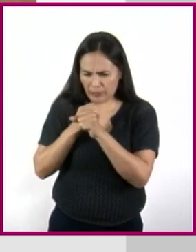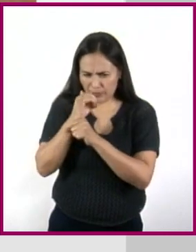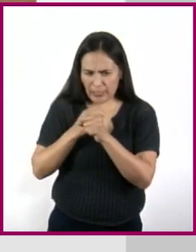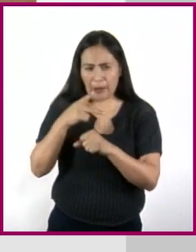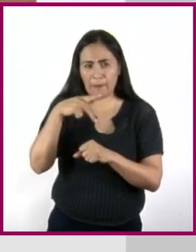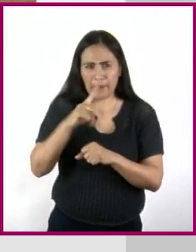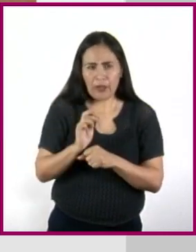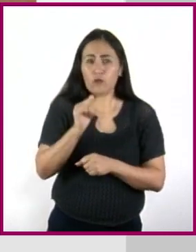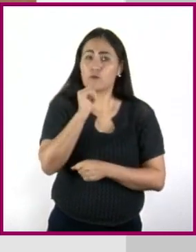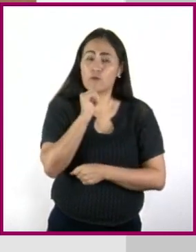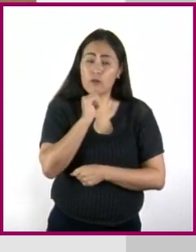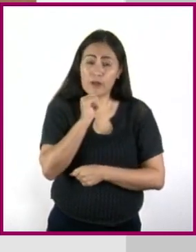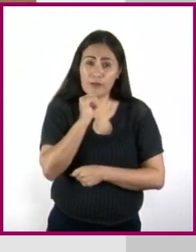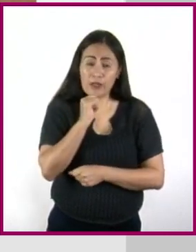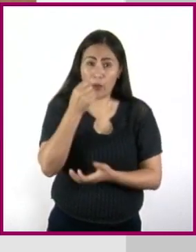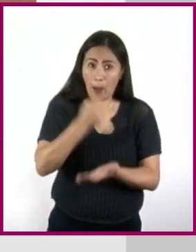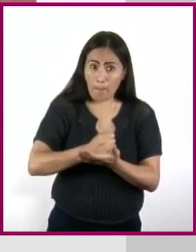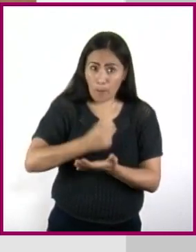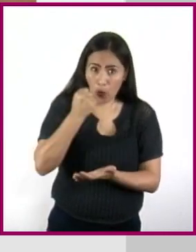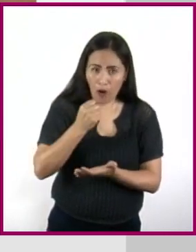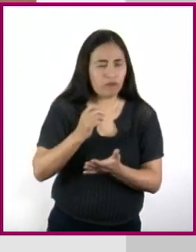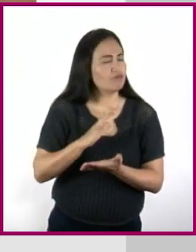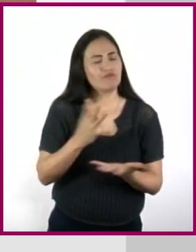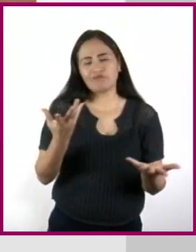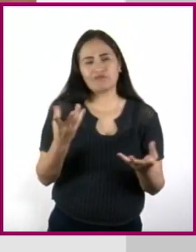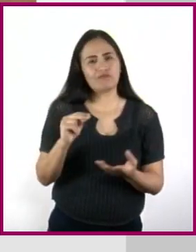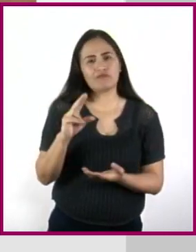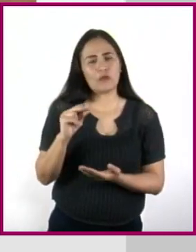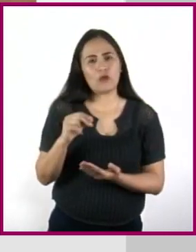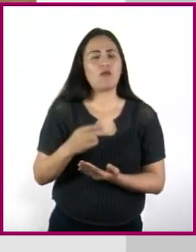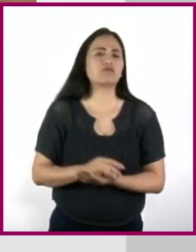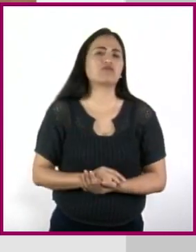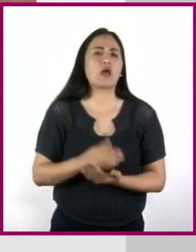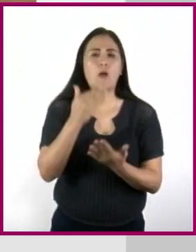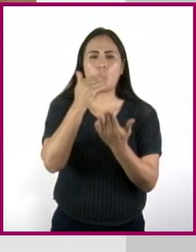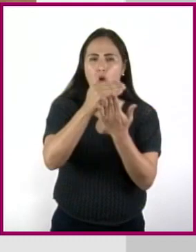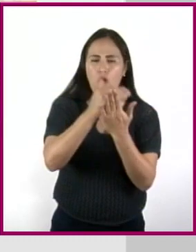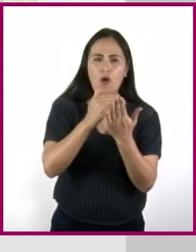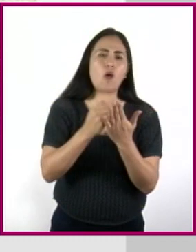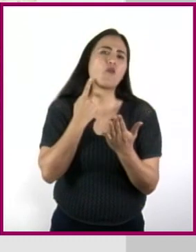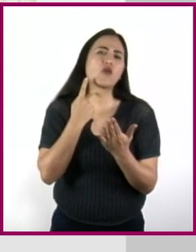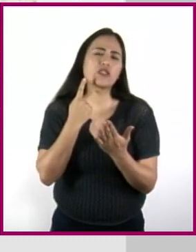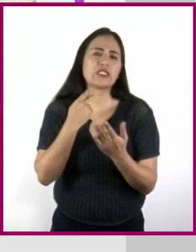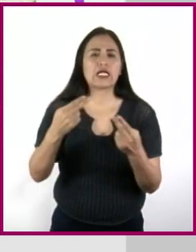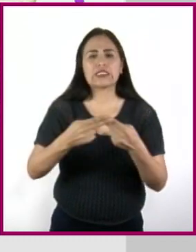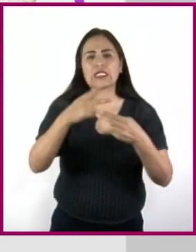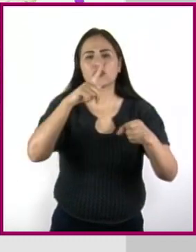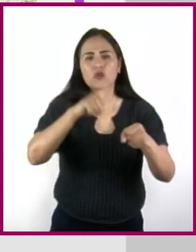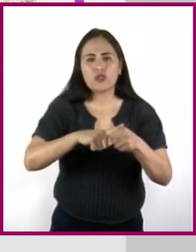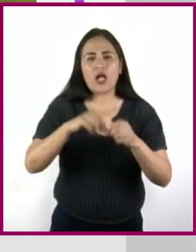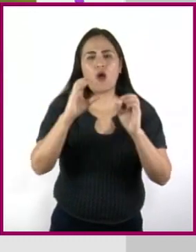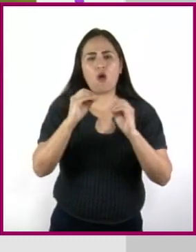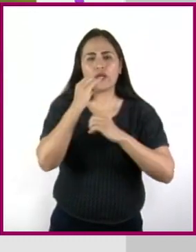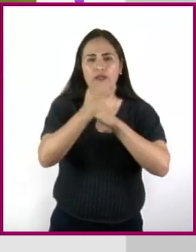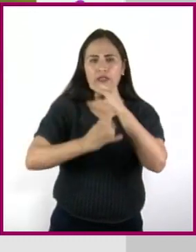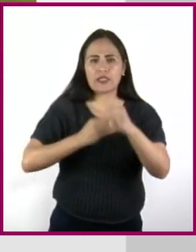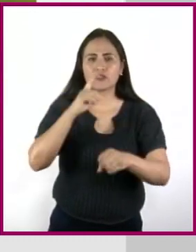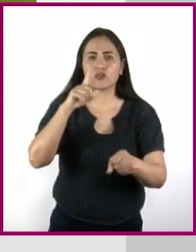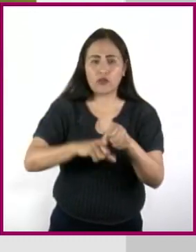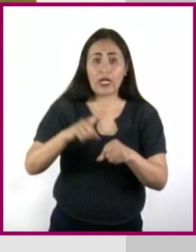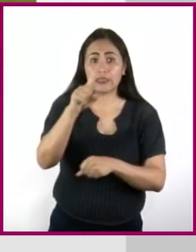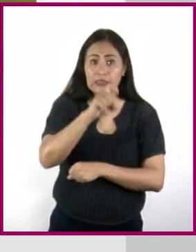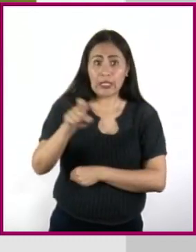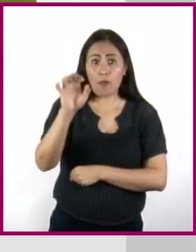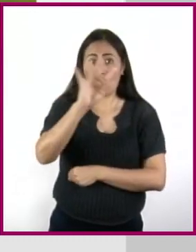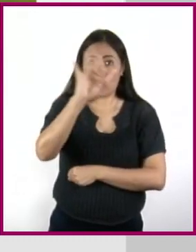desarrollo. No hay ahorita una política ni pública, ni nacional, ni internacional que avale 100% este tipo de